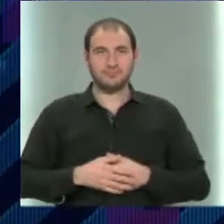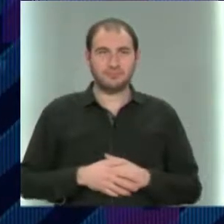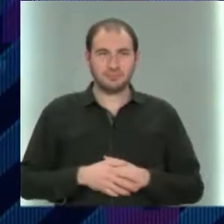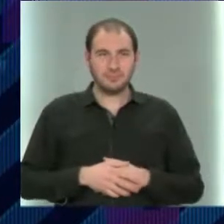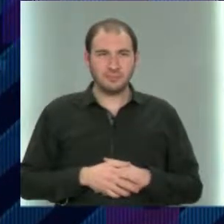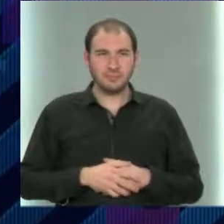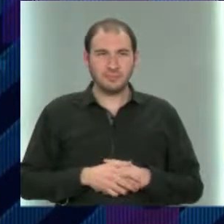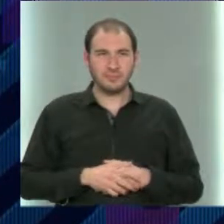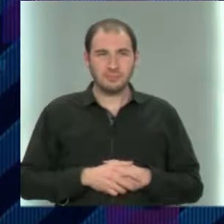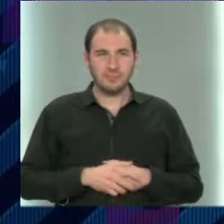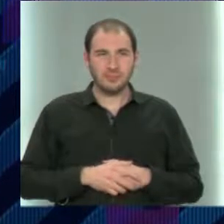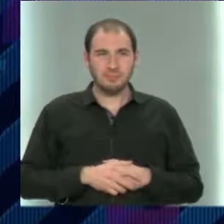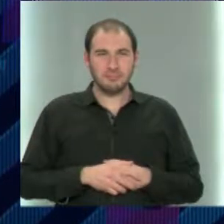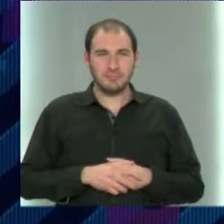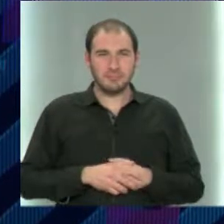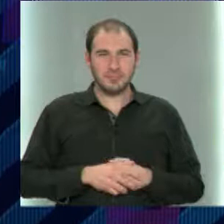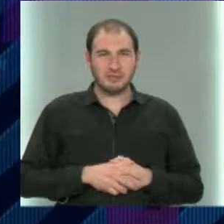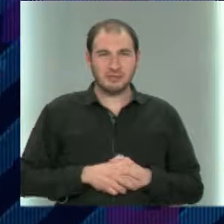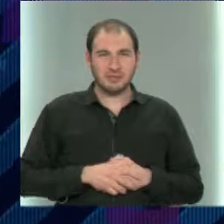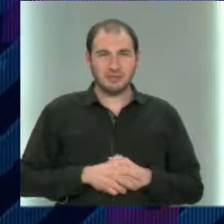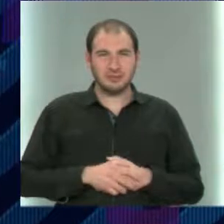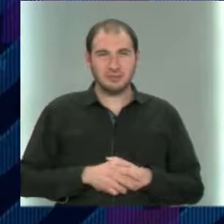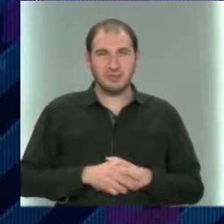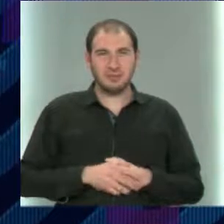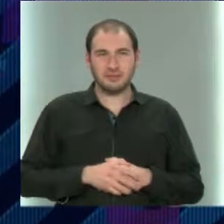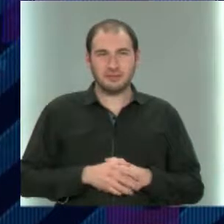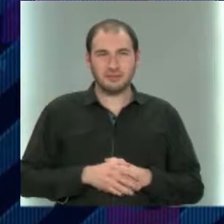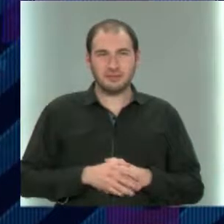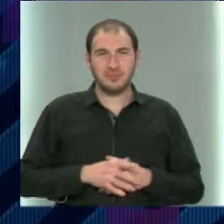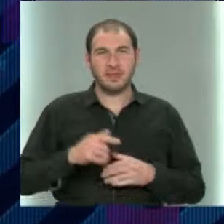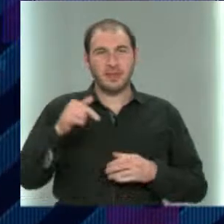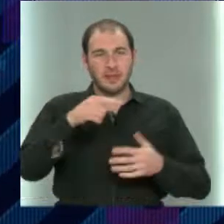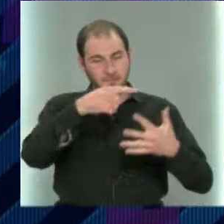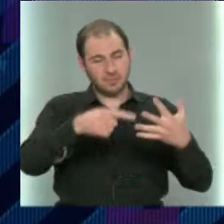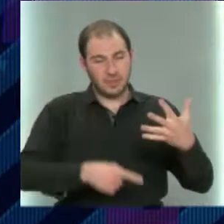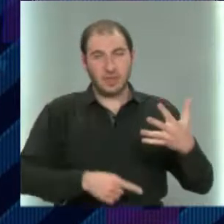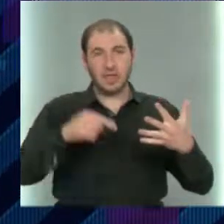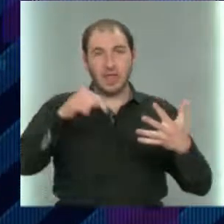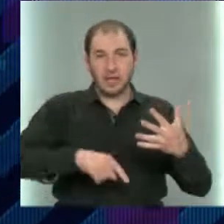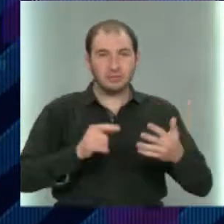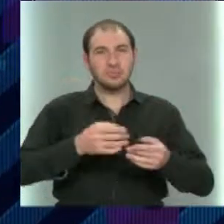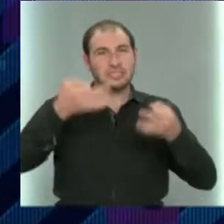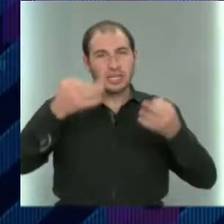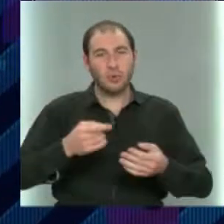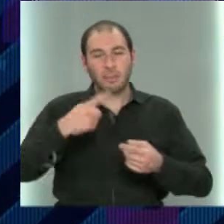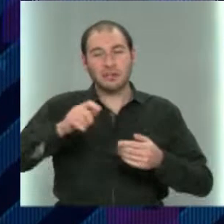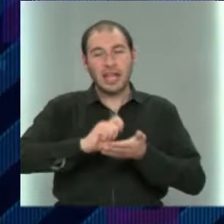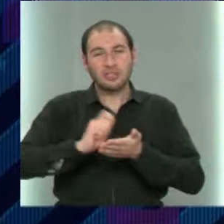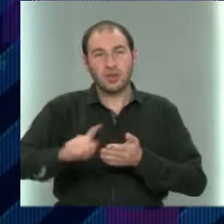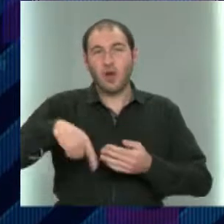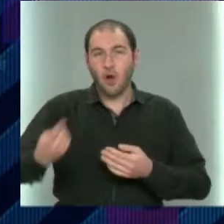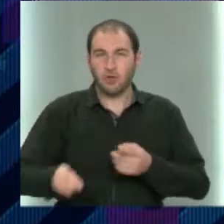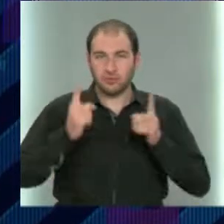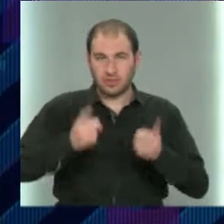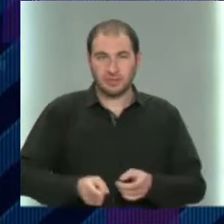Solá González, Fausto Burgos, Abelardo Arias, Susana Bombal, que seguramente de ellos han sido influencia de otros escritores